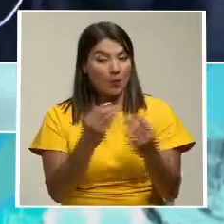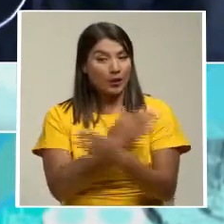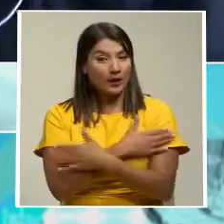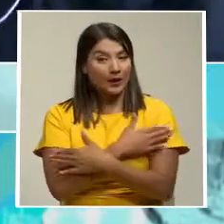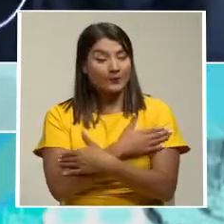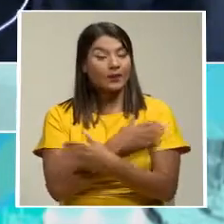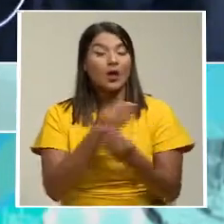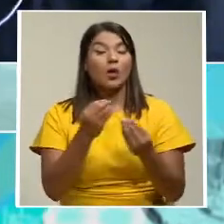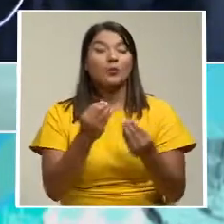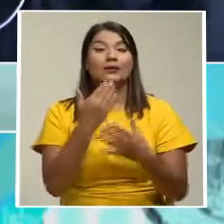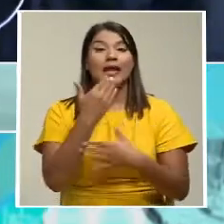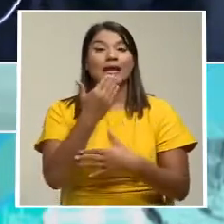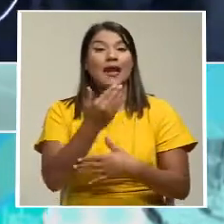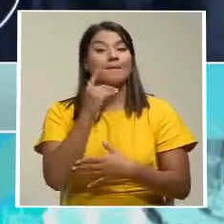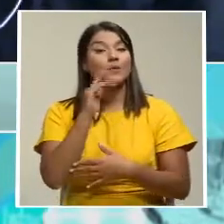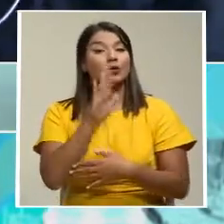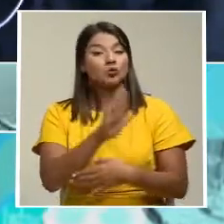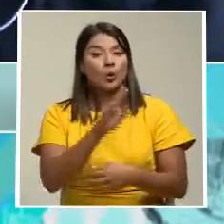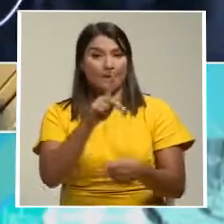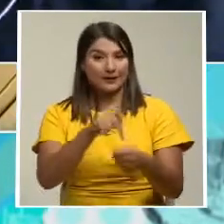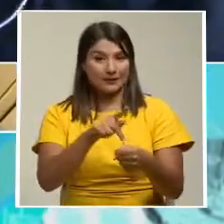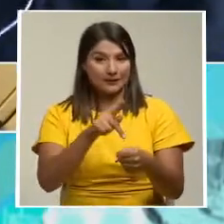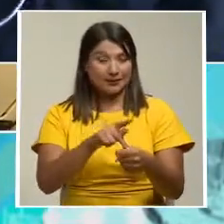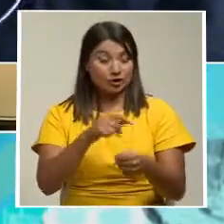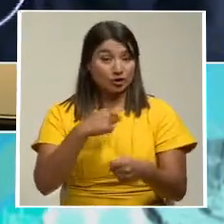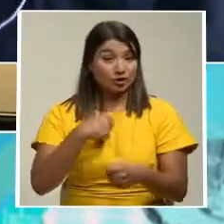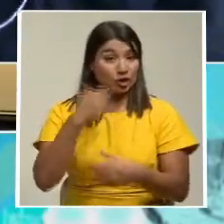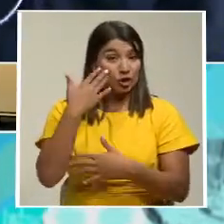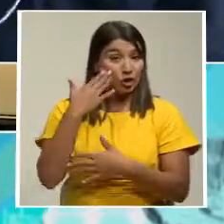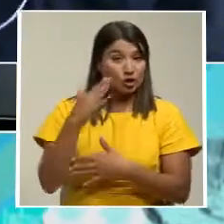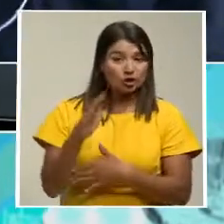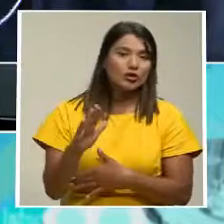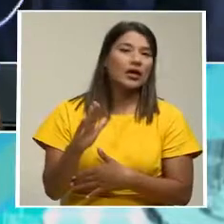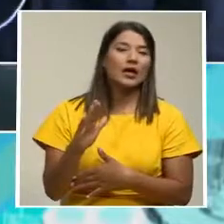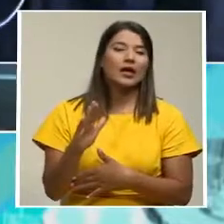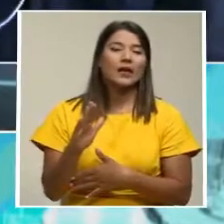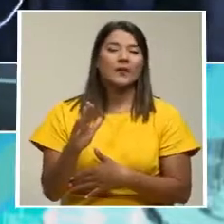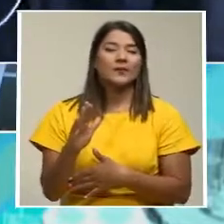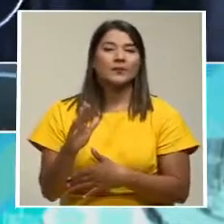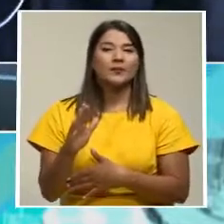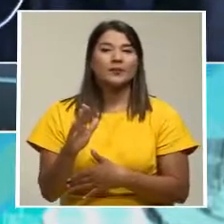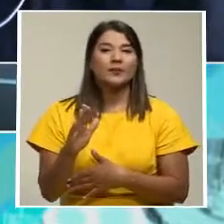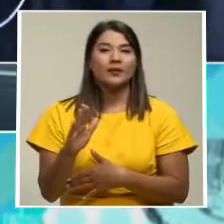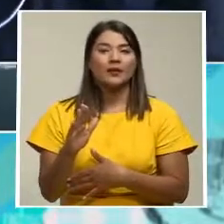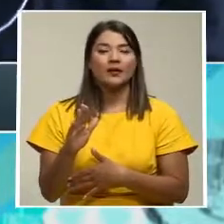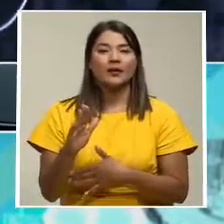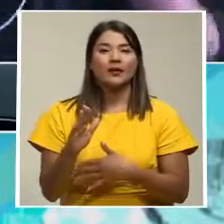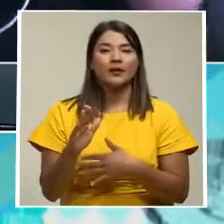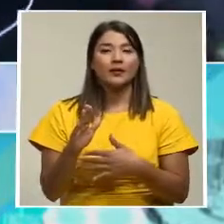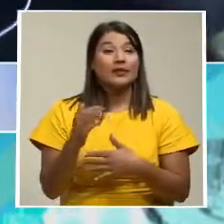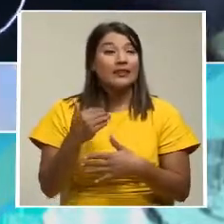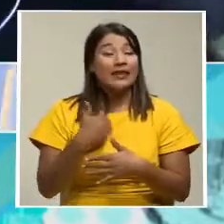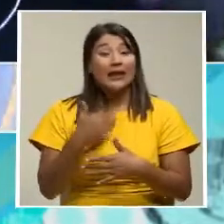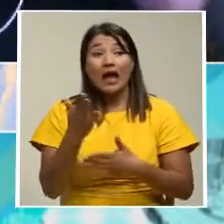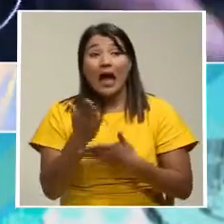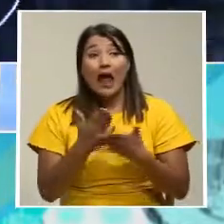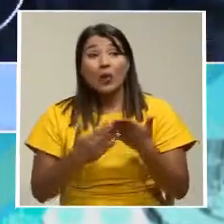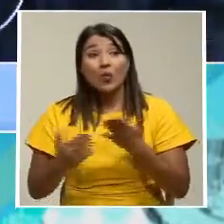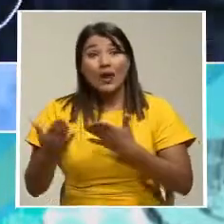Te agradezco la participación. No sé, ¿hay algún madero que flote al cual